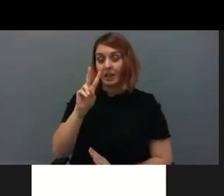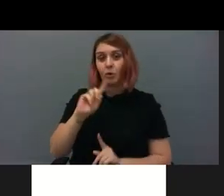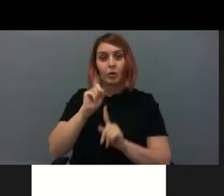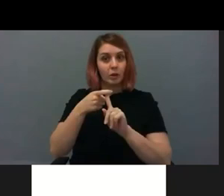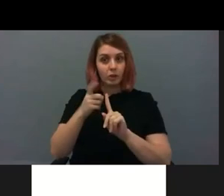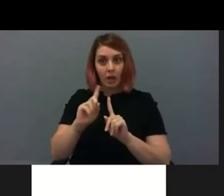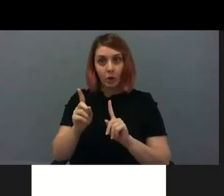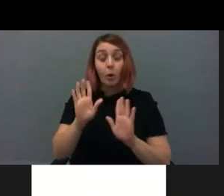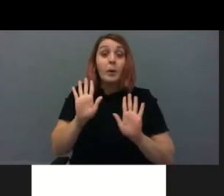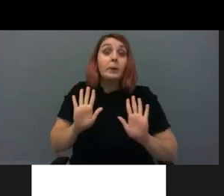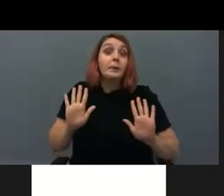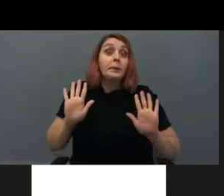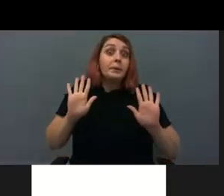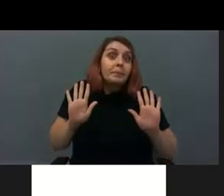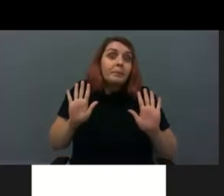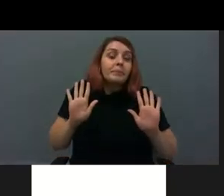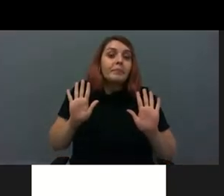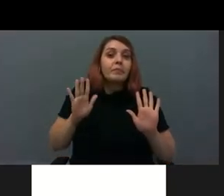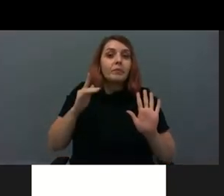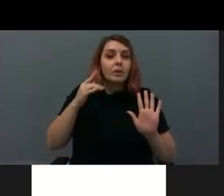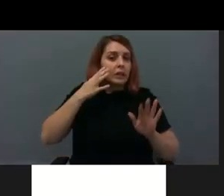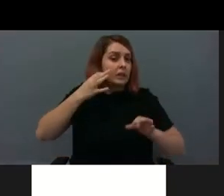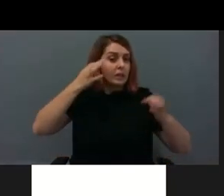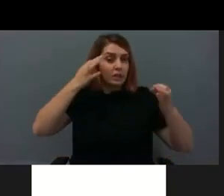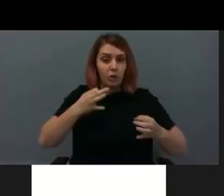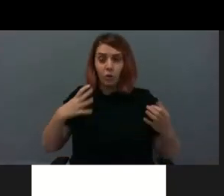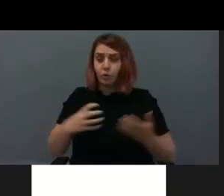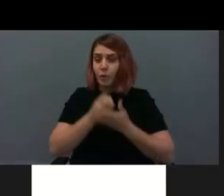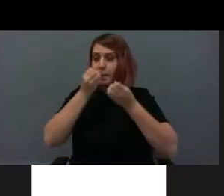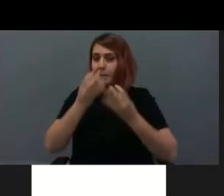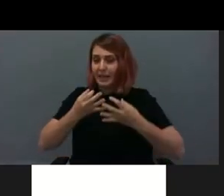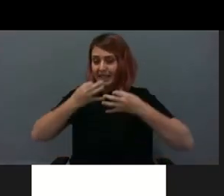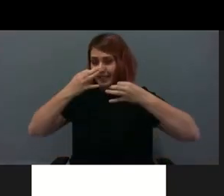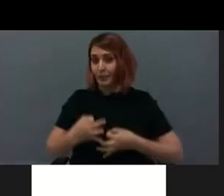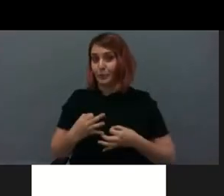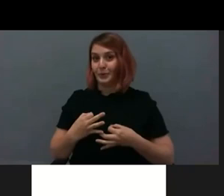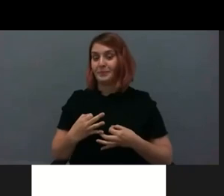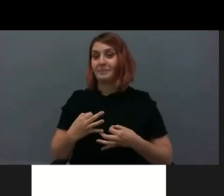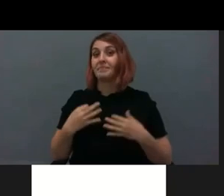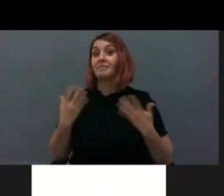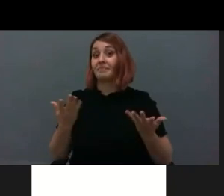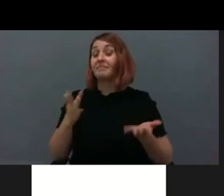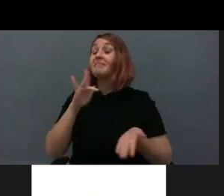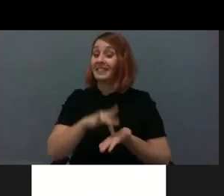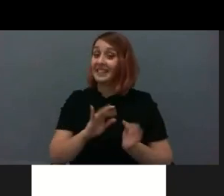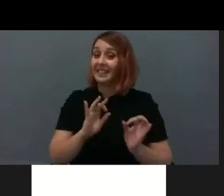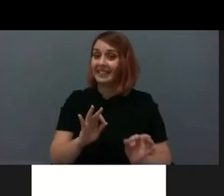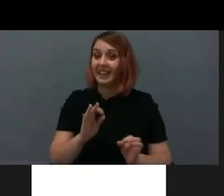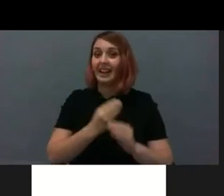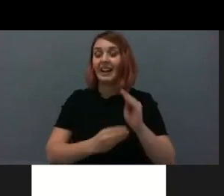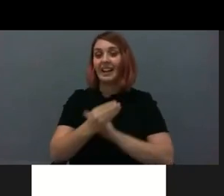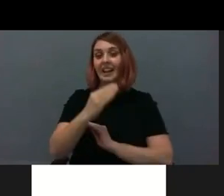diagnosticado, pero pues decididos y convencidos de que todo iba a salir bien, ¿vale? Y así fue, nació